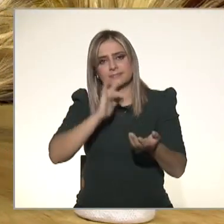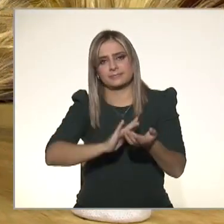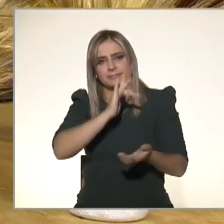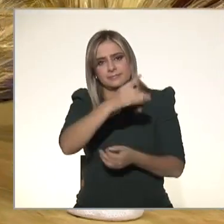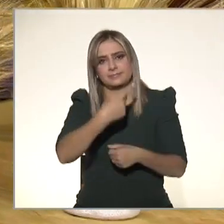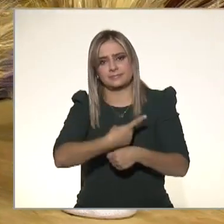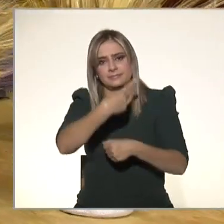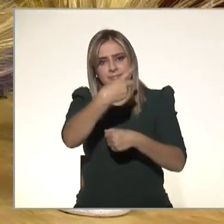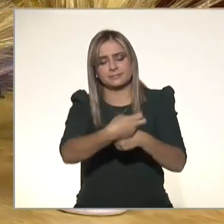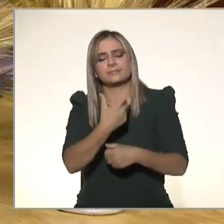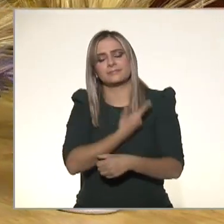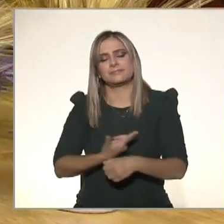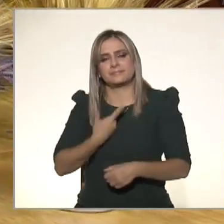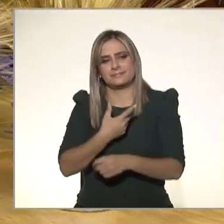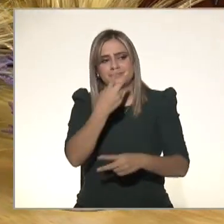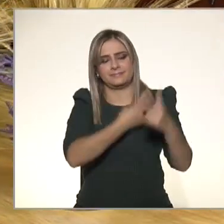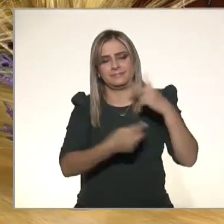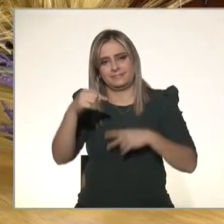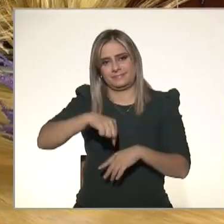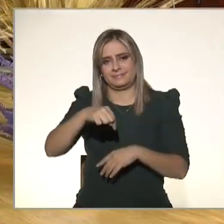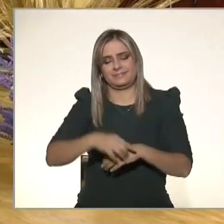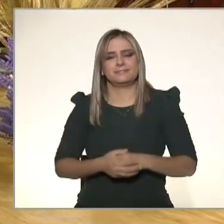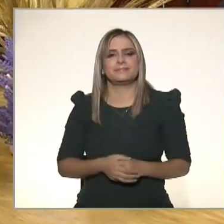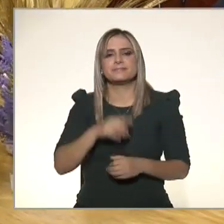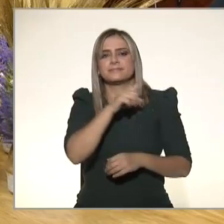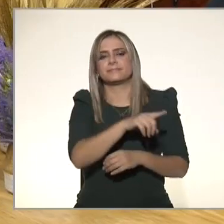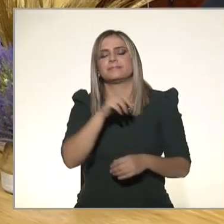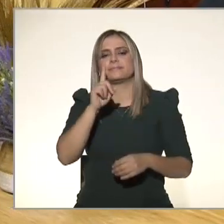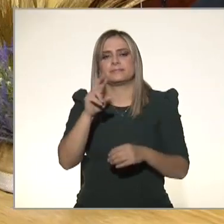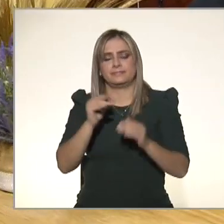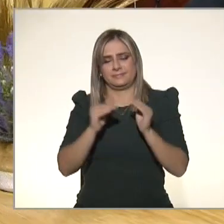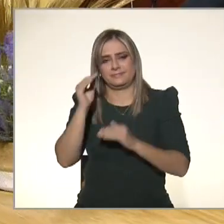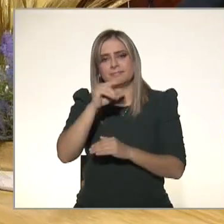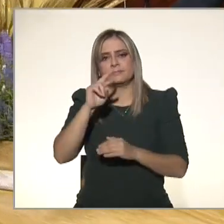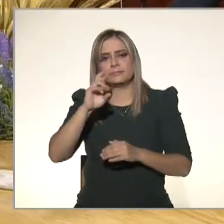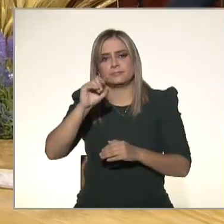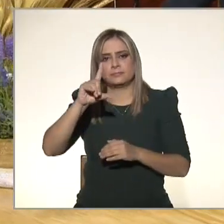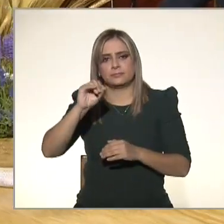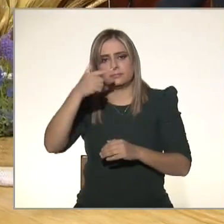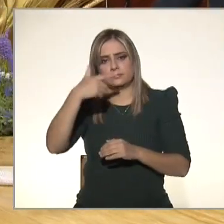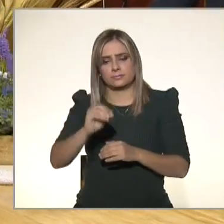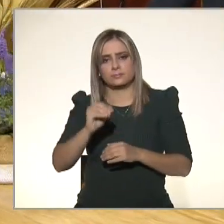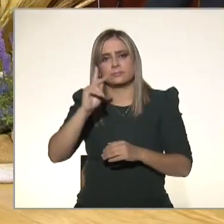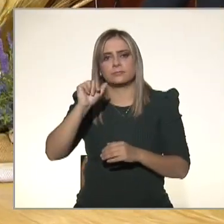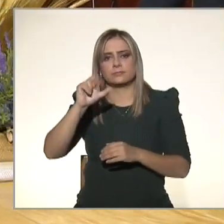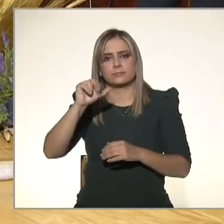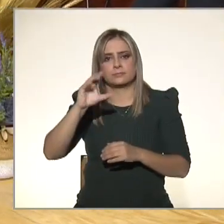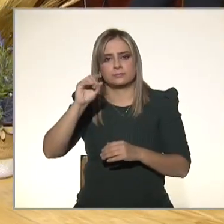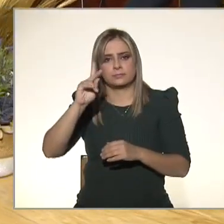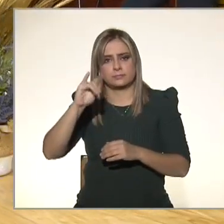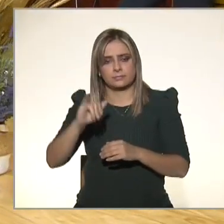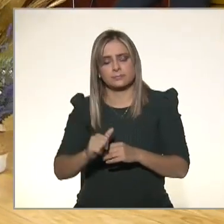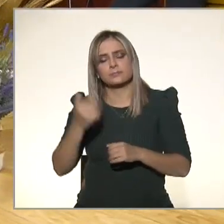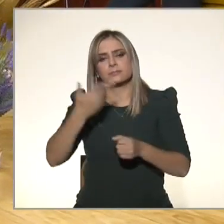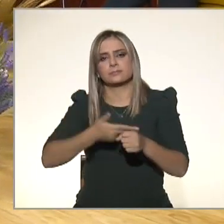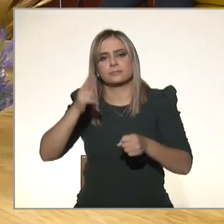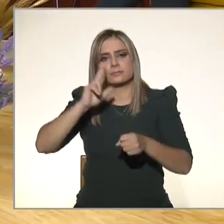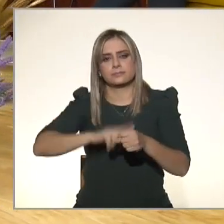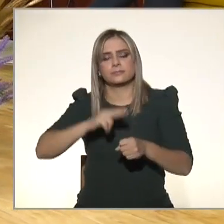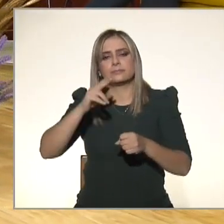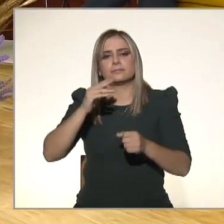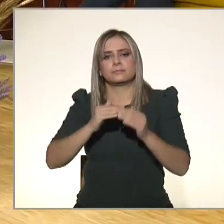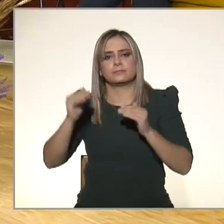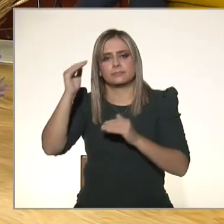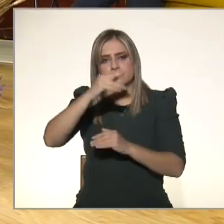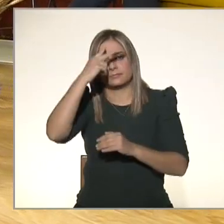por la invitación y un gusto estar nuevamente aquí. El doctor es urólogo y coordinador de la sección de laparoscopía urológica del Hospital General de México de